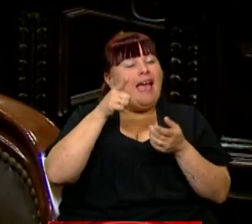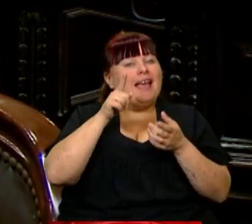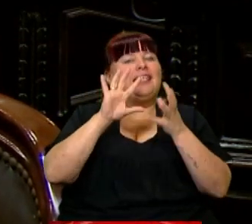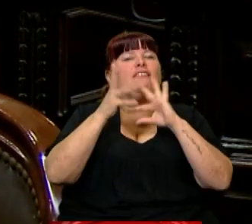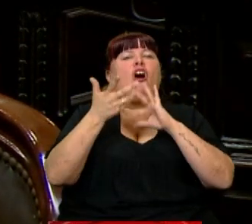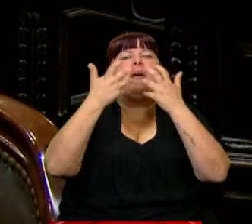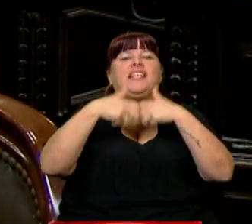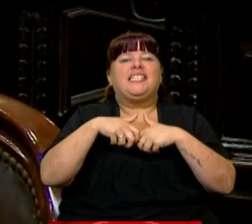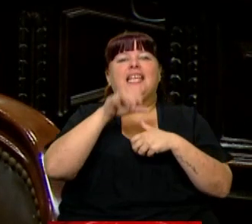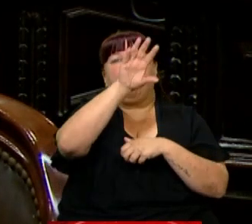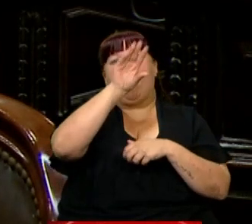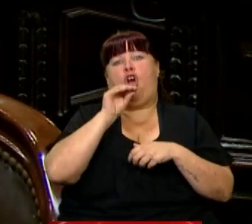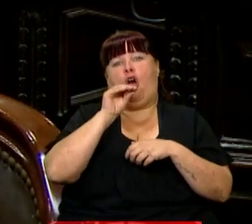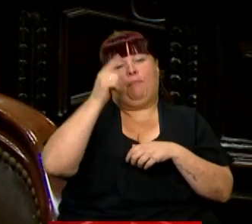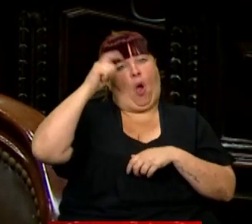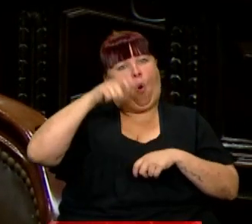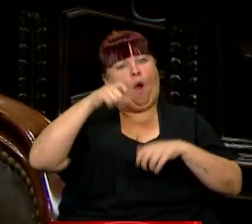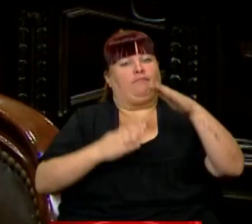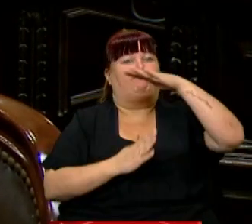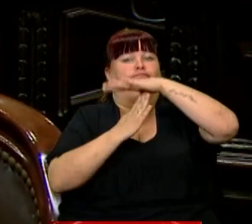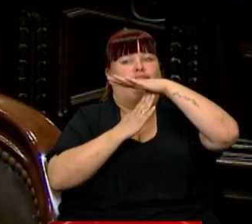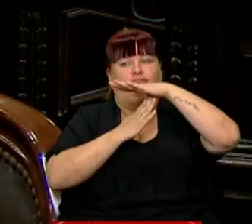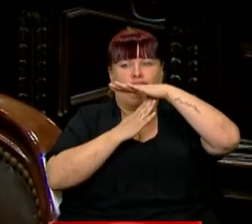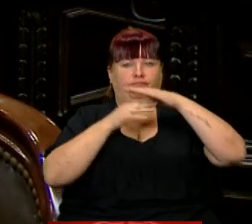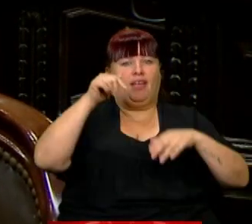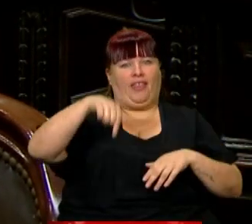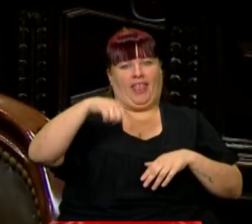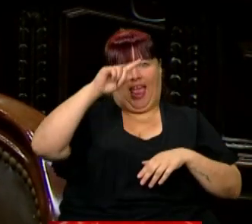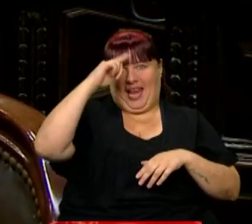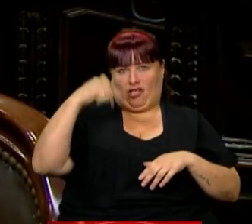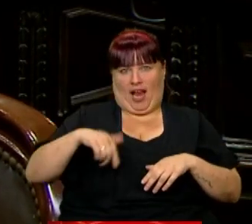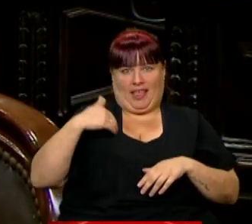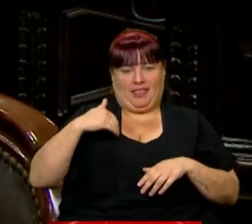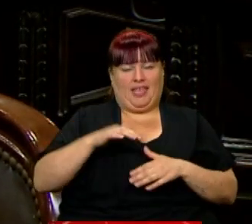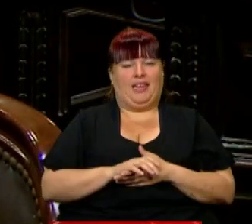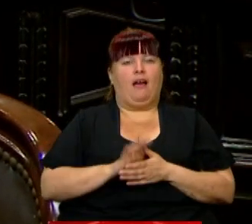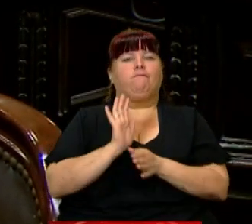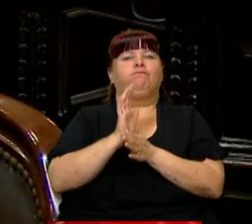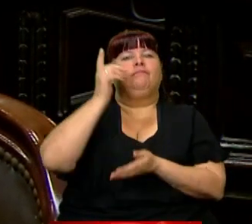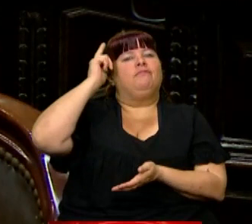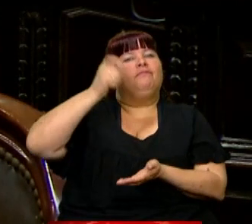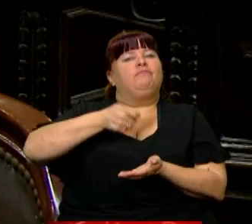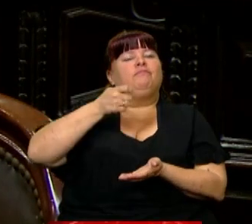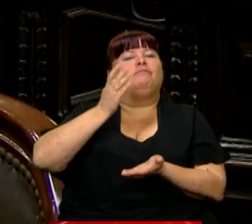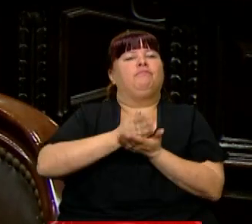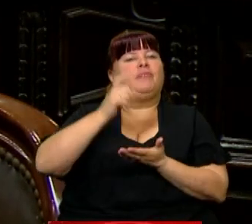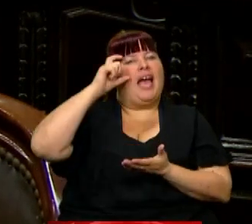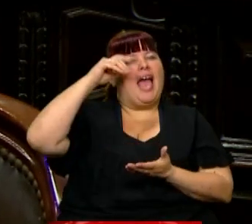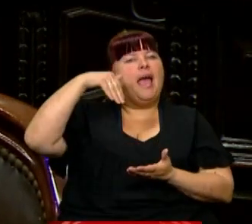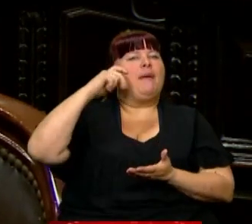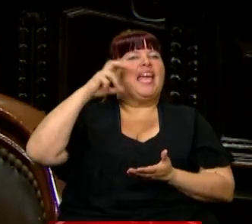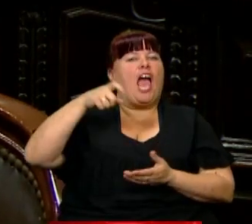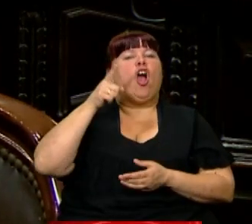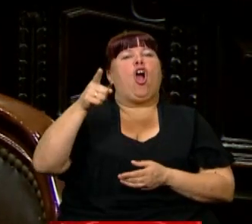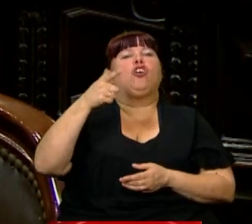el sistema que acogió nuestra Suprema Corte de Justicia de la Nación en el famoso fallo Ekmejian